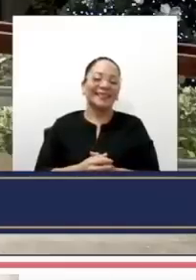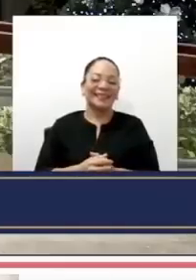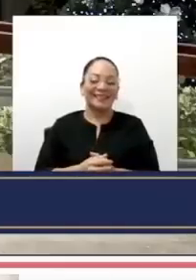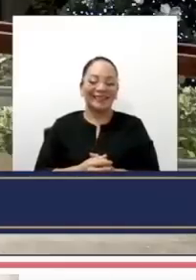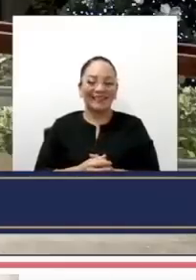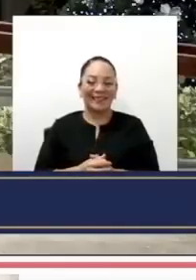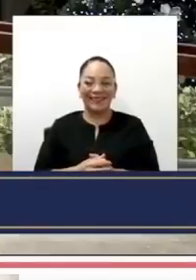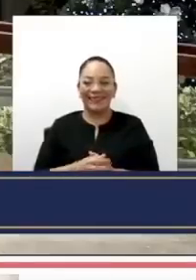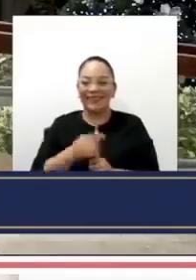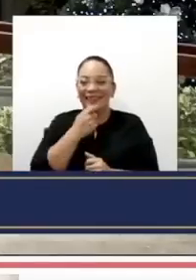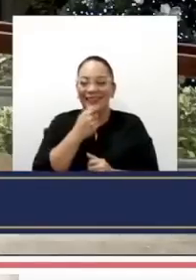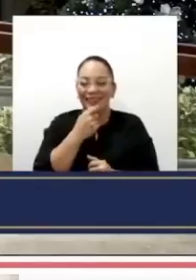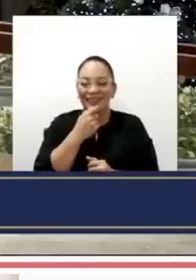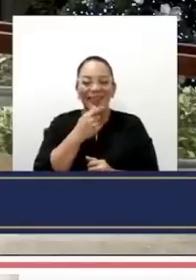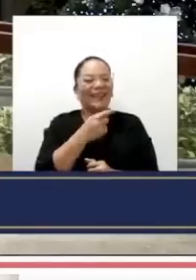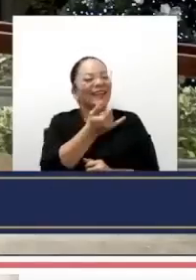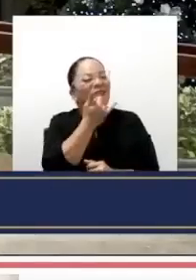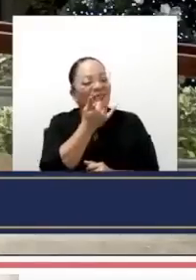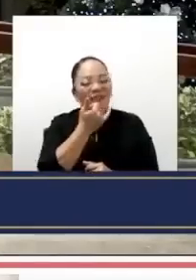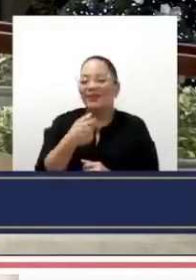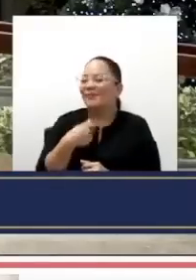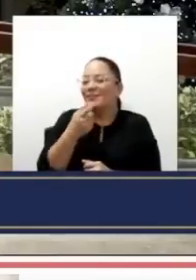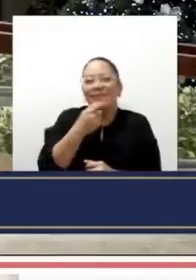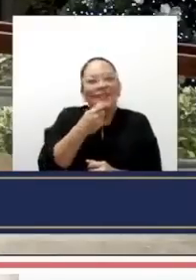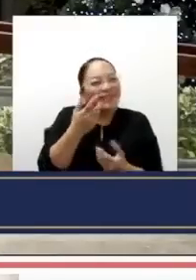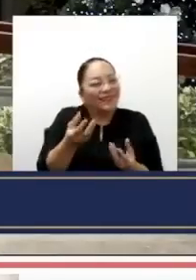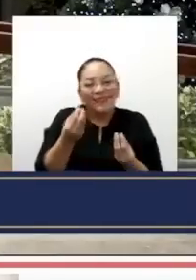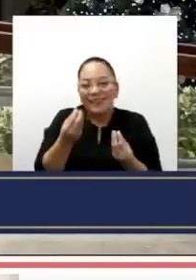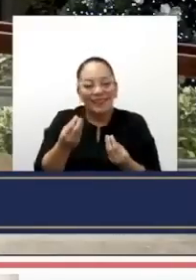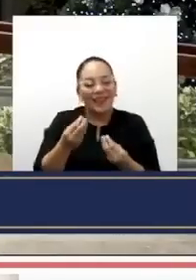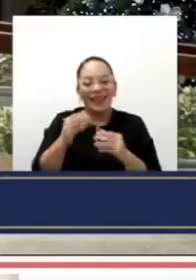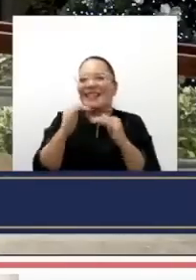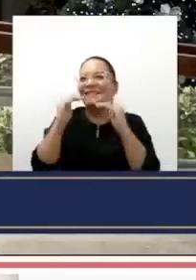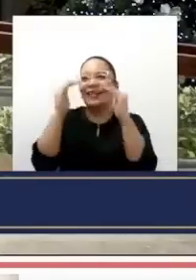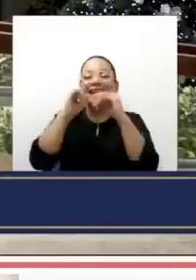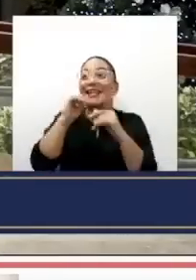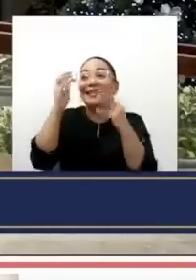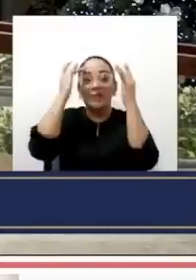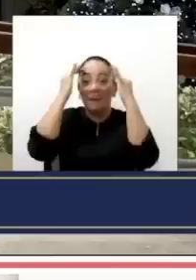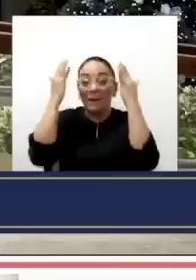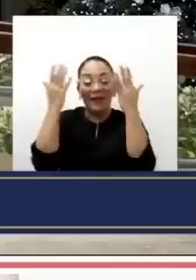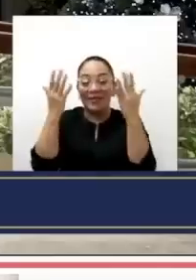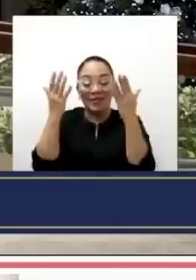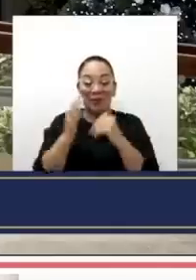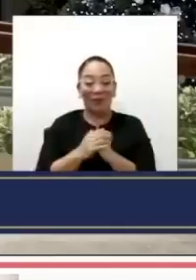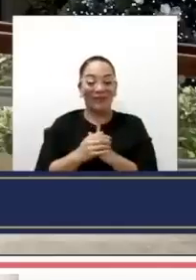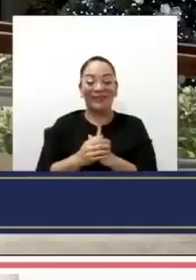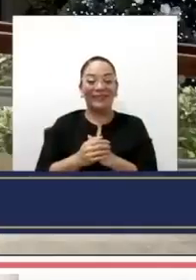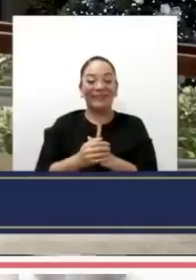¿Qué pasa? No, es que me hace gracia los niveles de desesperación. Lo que dice